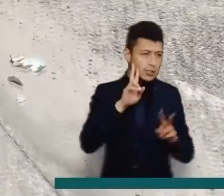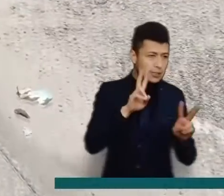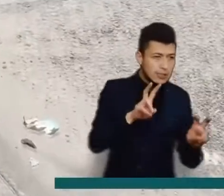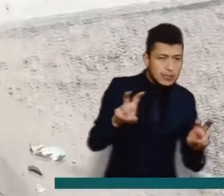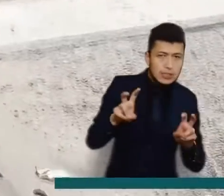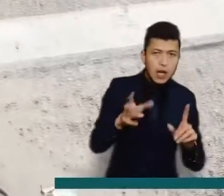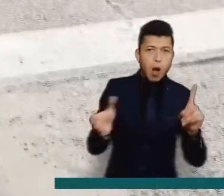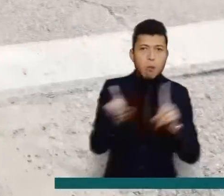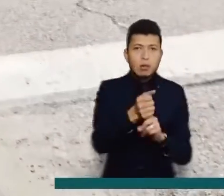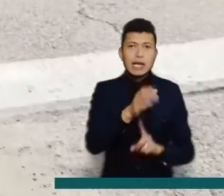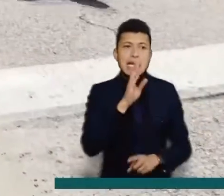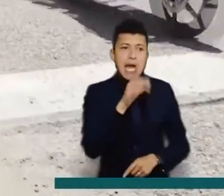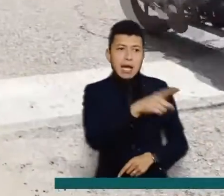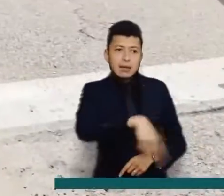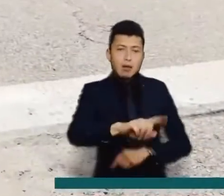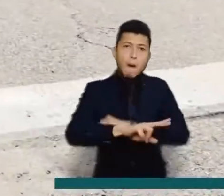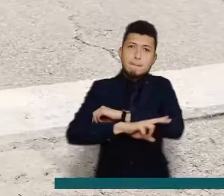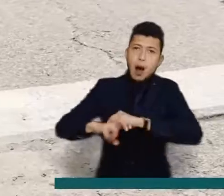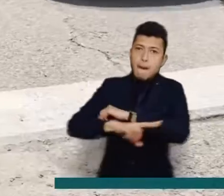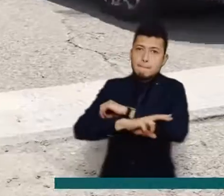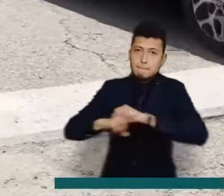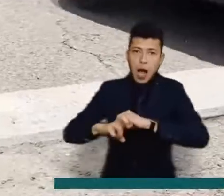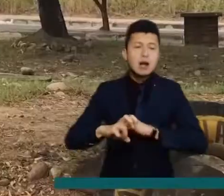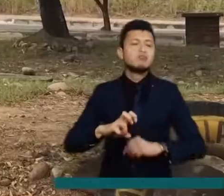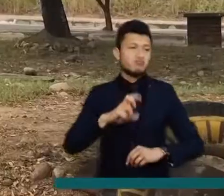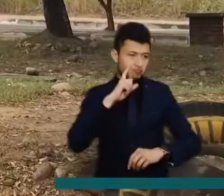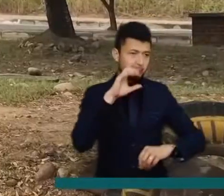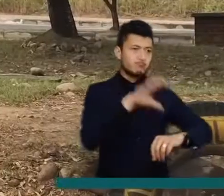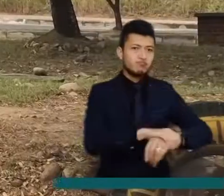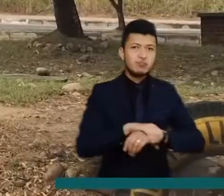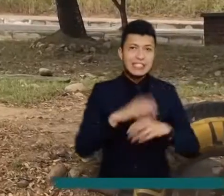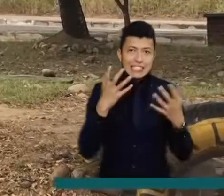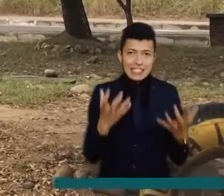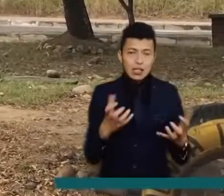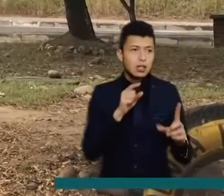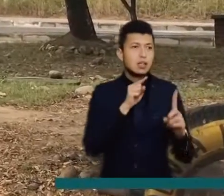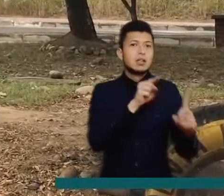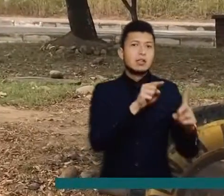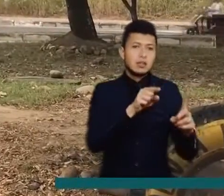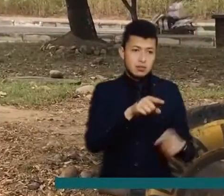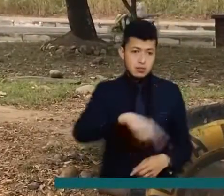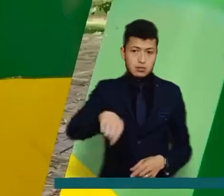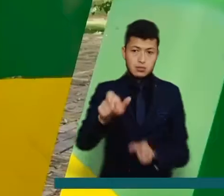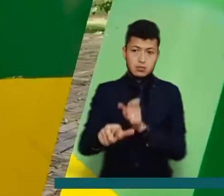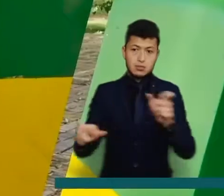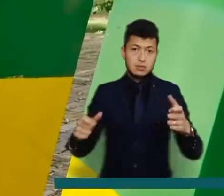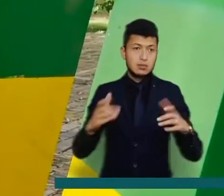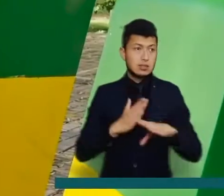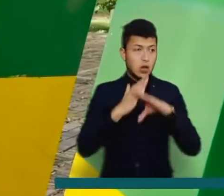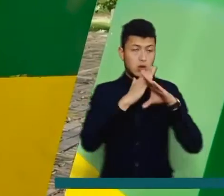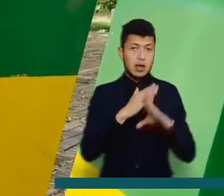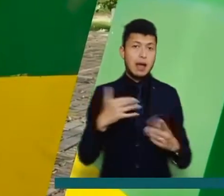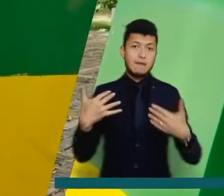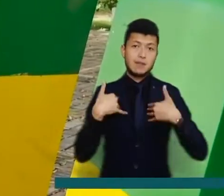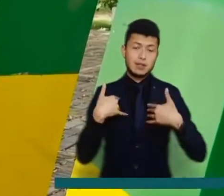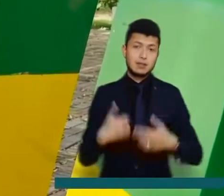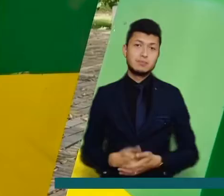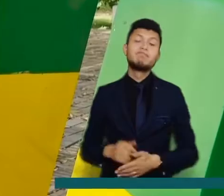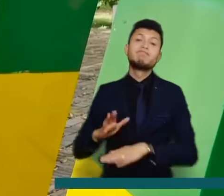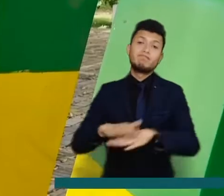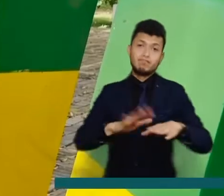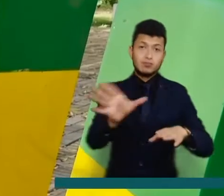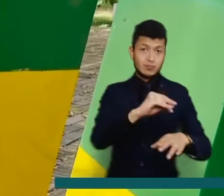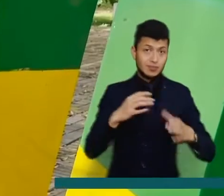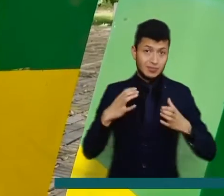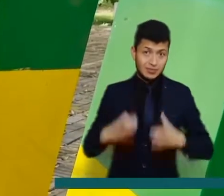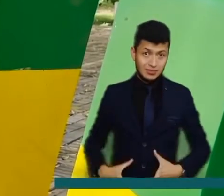hallar a los responsables de estos actos delincuenciales que ponen en riesgo la seguridad de la población. La invitación a toda la ciudadanía es a